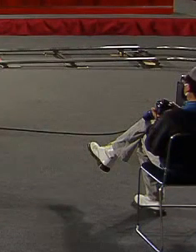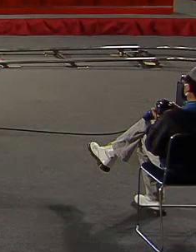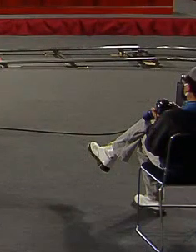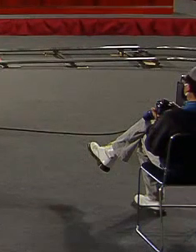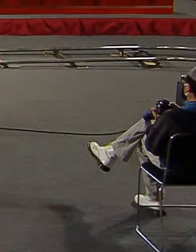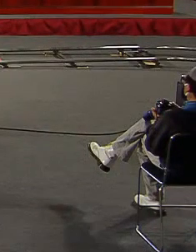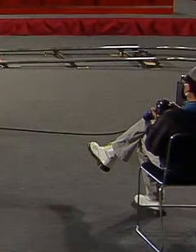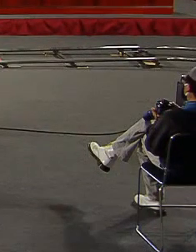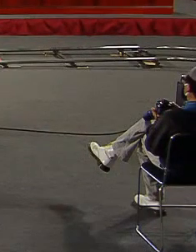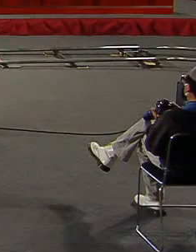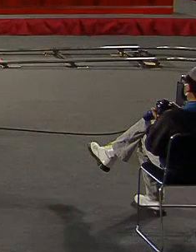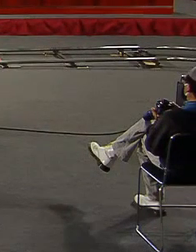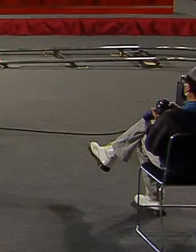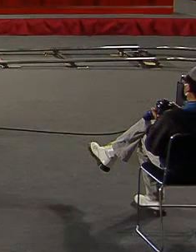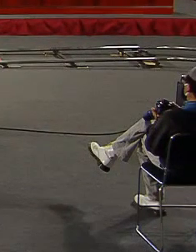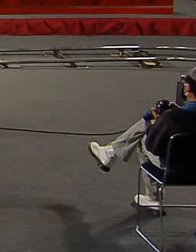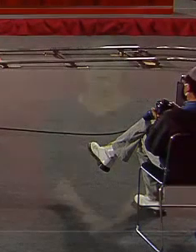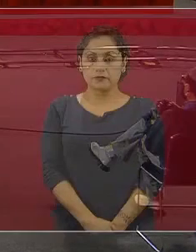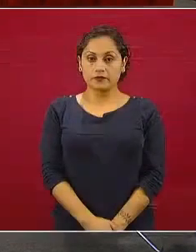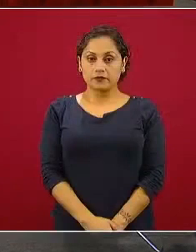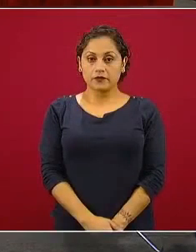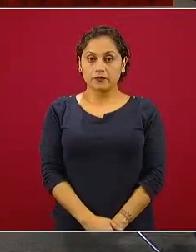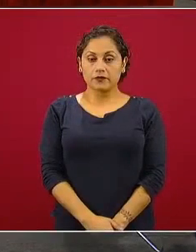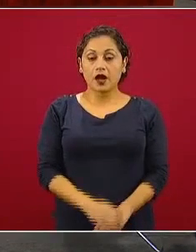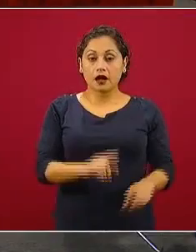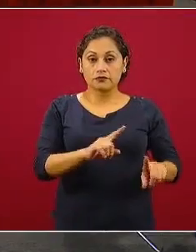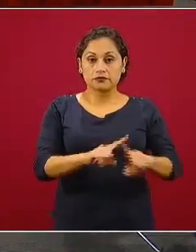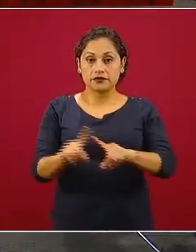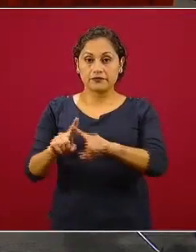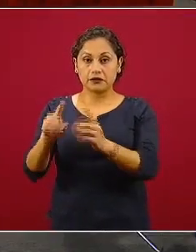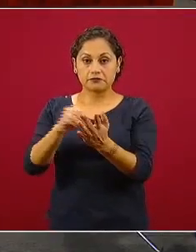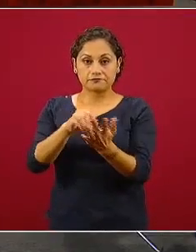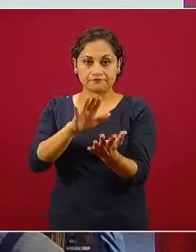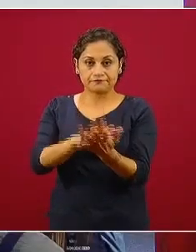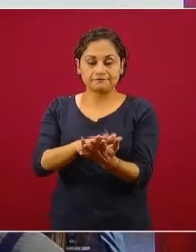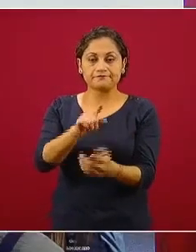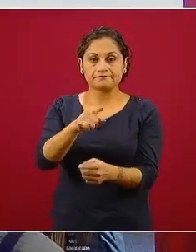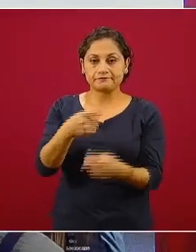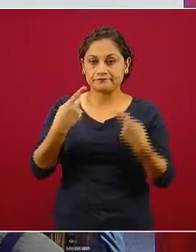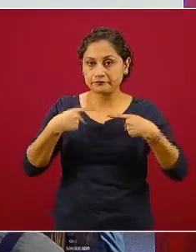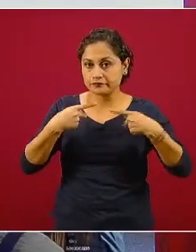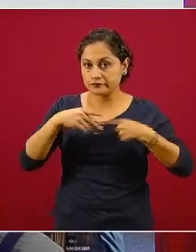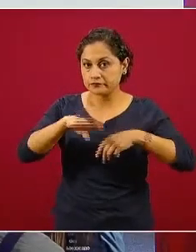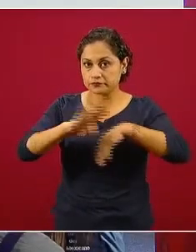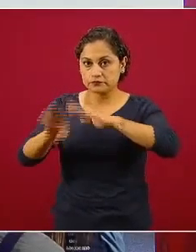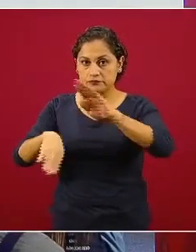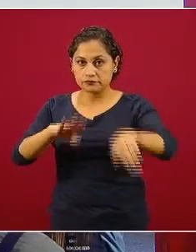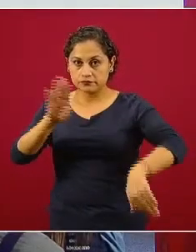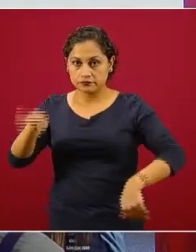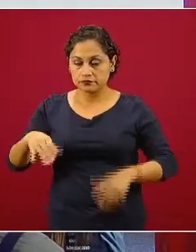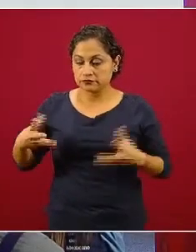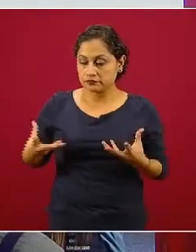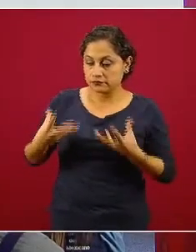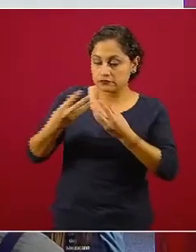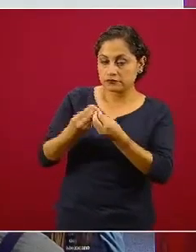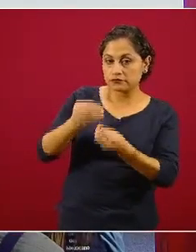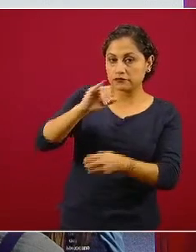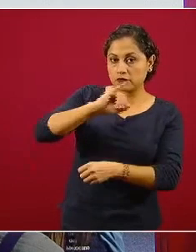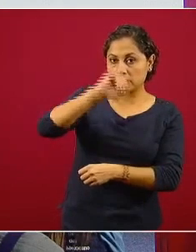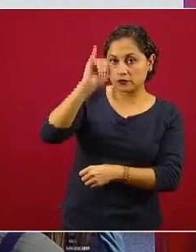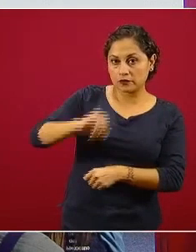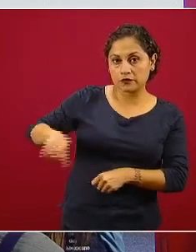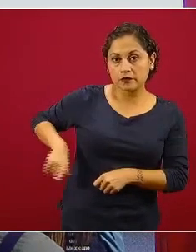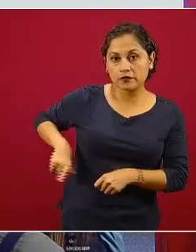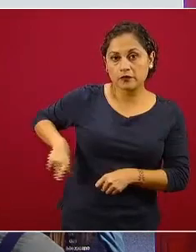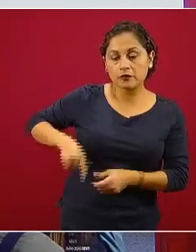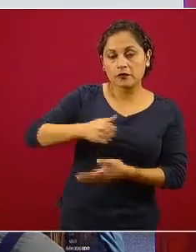de los certificados de defunción, de los registros de mortalidad, y esto lo hacemos conjuntamente con el gobierno de la ciudad y el gobierno